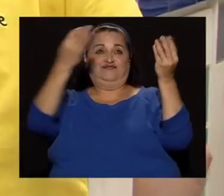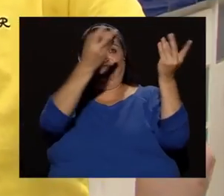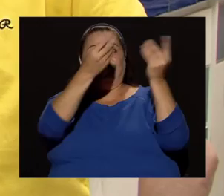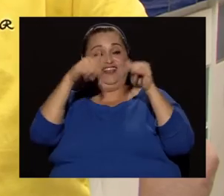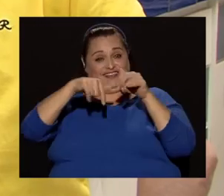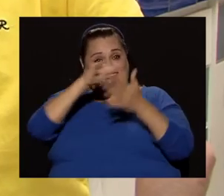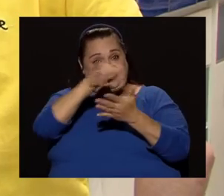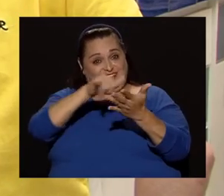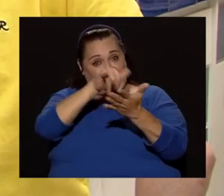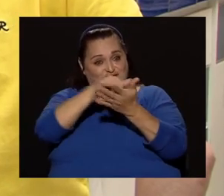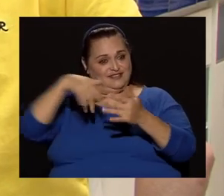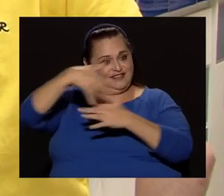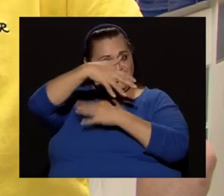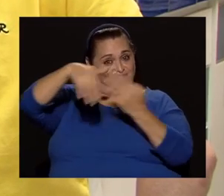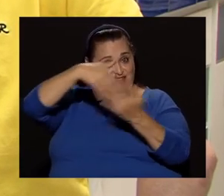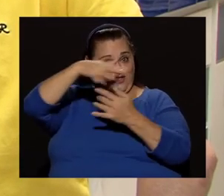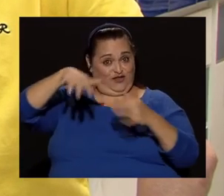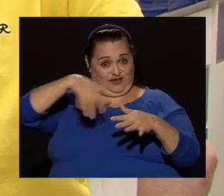La otra planta